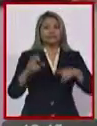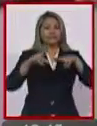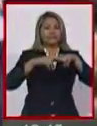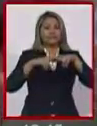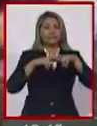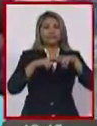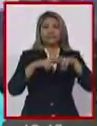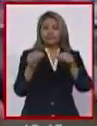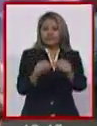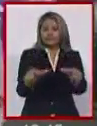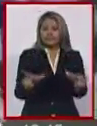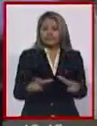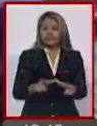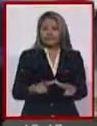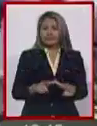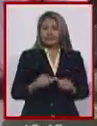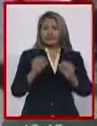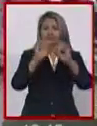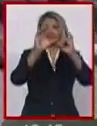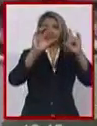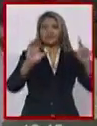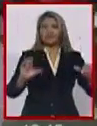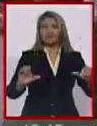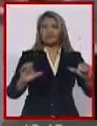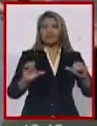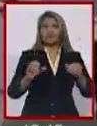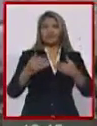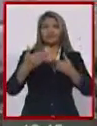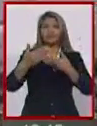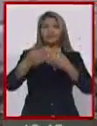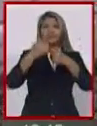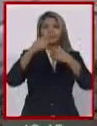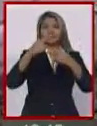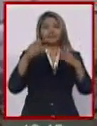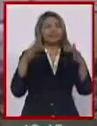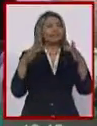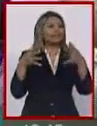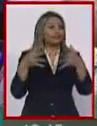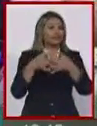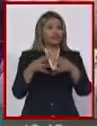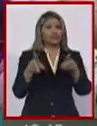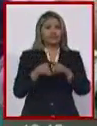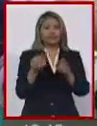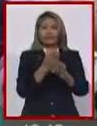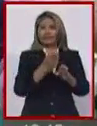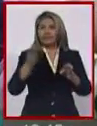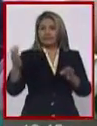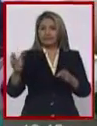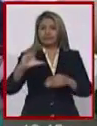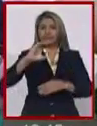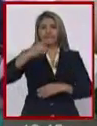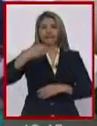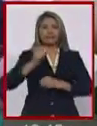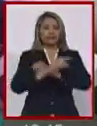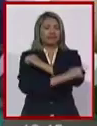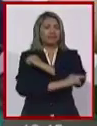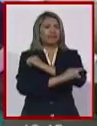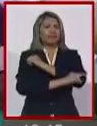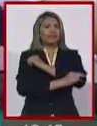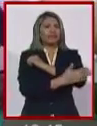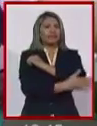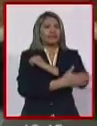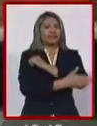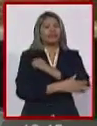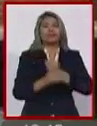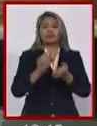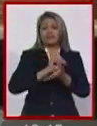férrea, los municipios desde Cotoca hasta la frontera van a estar bloqueados. Y en el otro lado de la Chiquitanía, desde Guarayo hasta